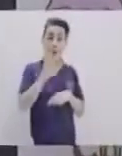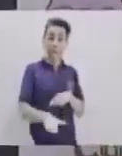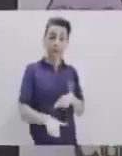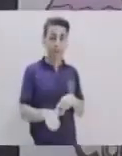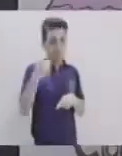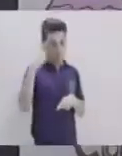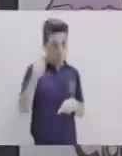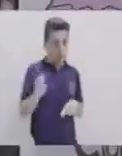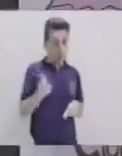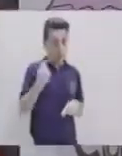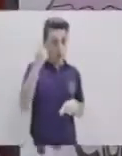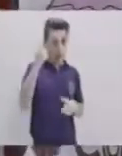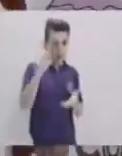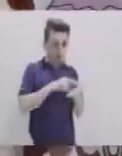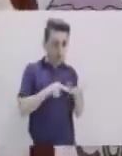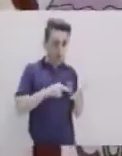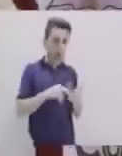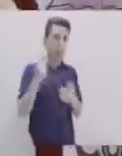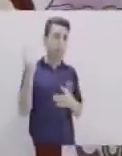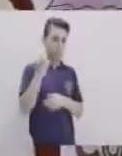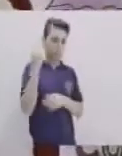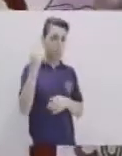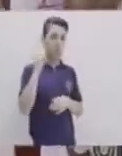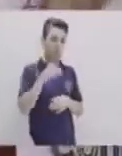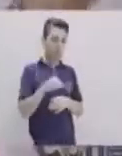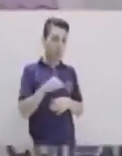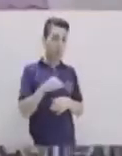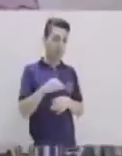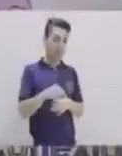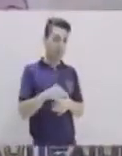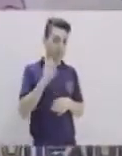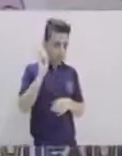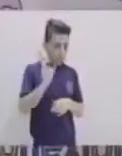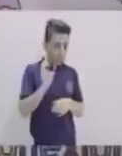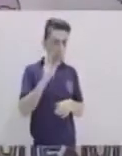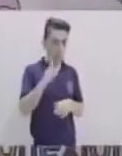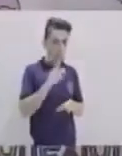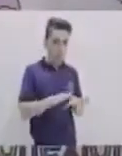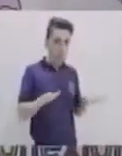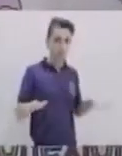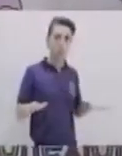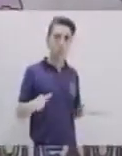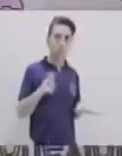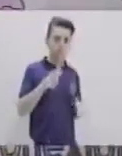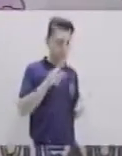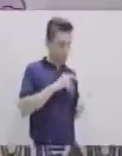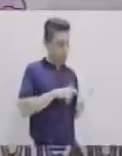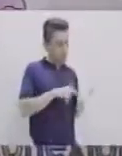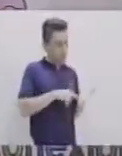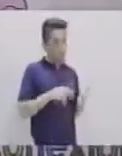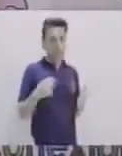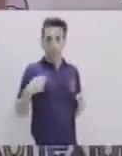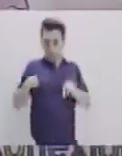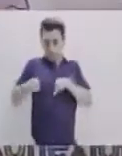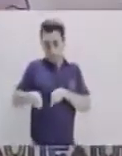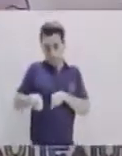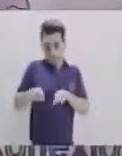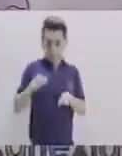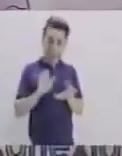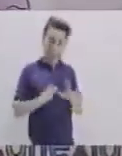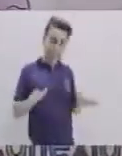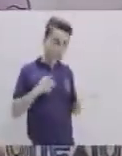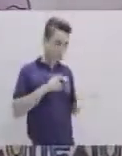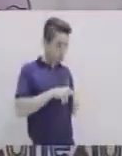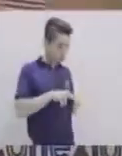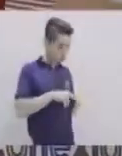comprensión lectora. Es la fundamental, inclusive los niños es la que experimentan. Cuando tú estás leyendo con un niño, él te va a